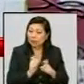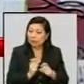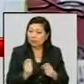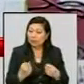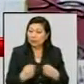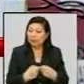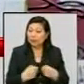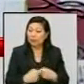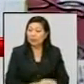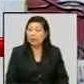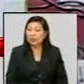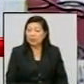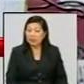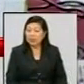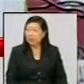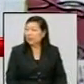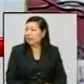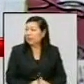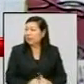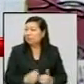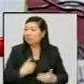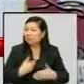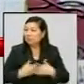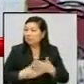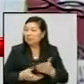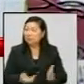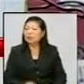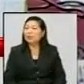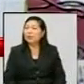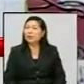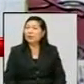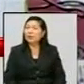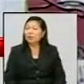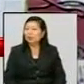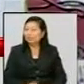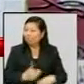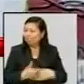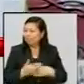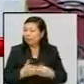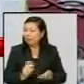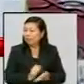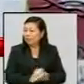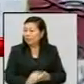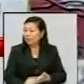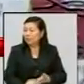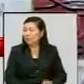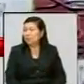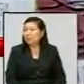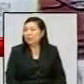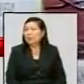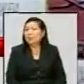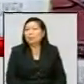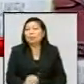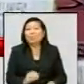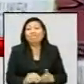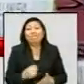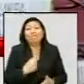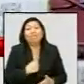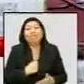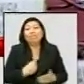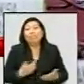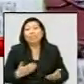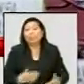internet. Conforme han ido pasando los meses, se suscita